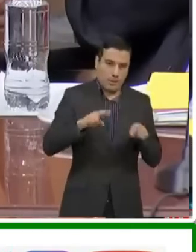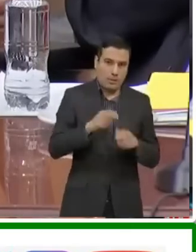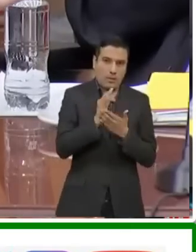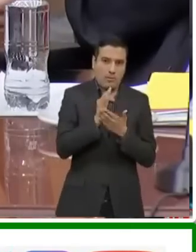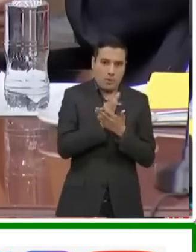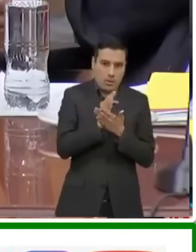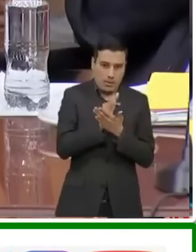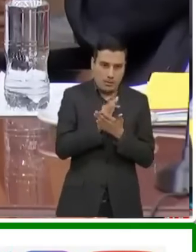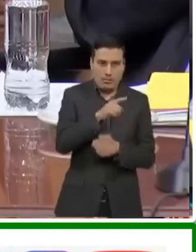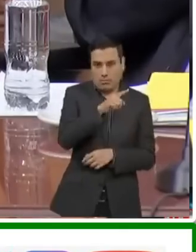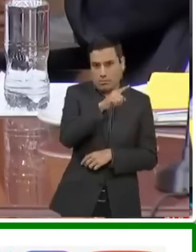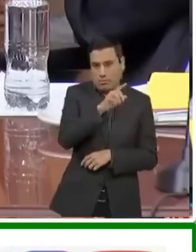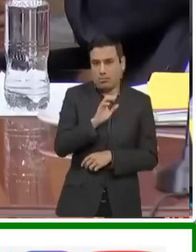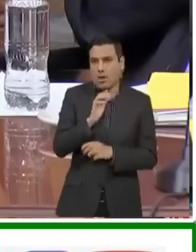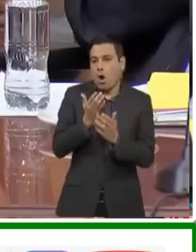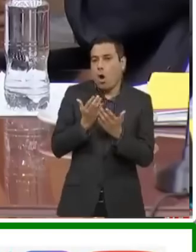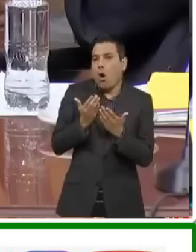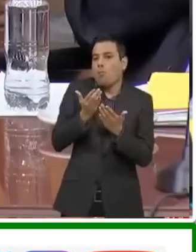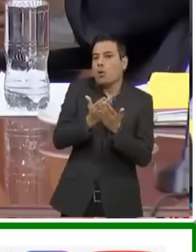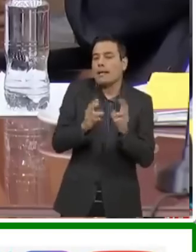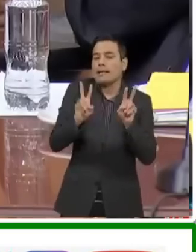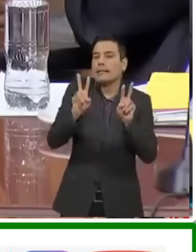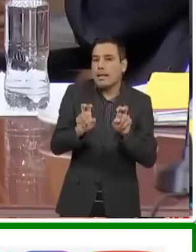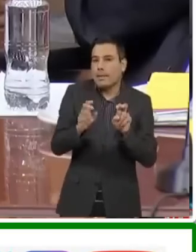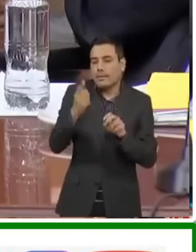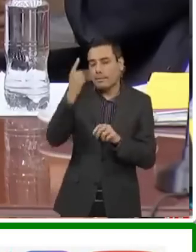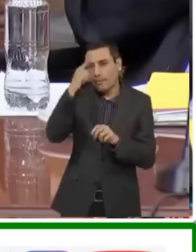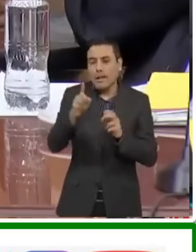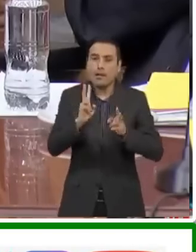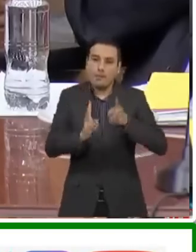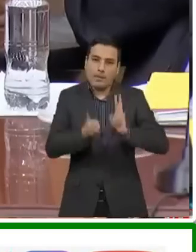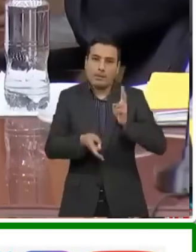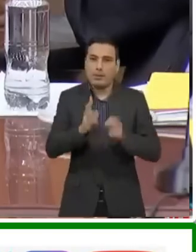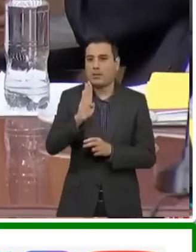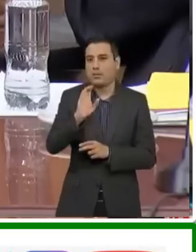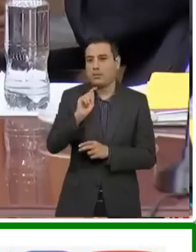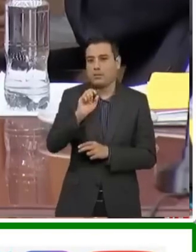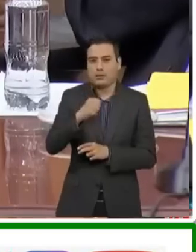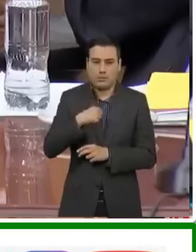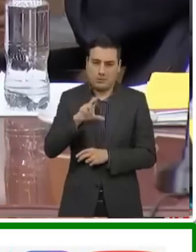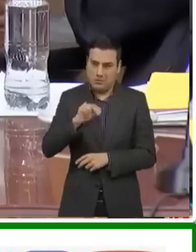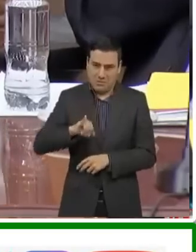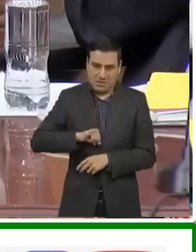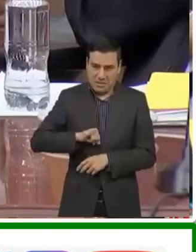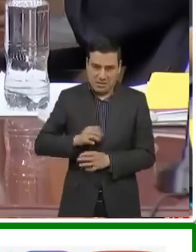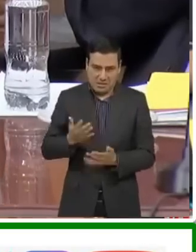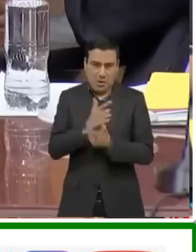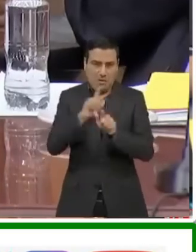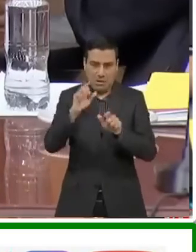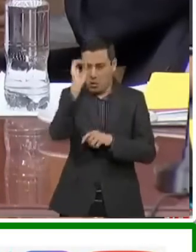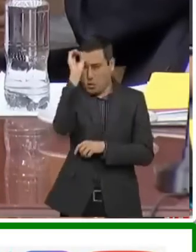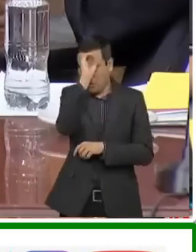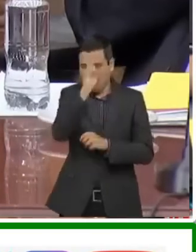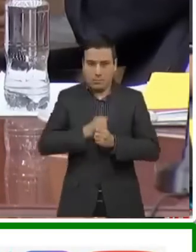Morena inscribió este punto al orden del día para hablar de bots. A mí no me interesa en lo absoluto hablar de bots o de la libertad de expresión